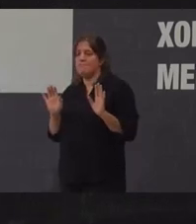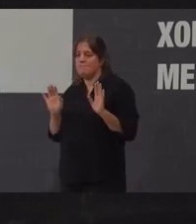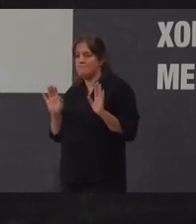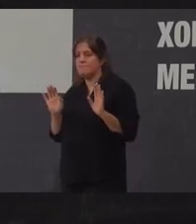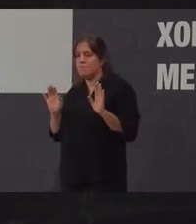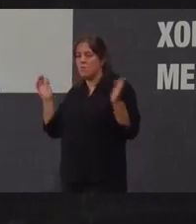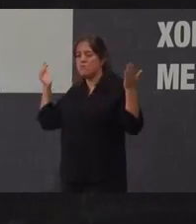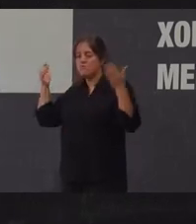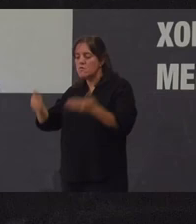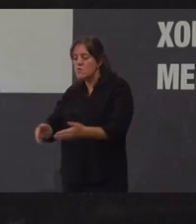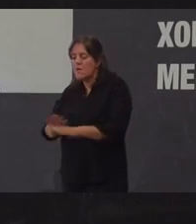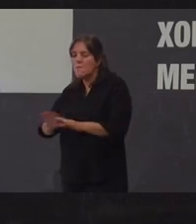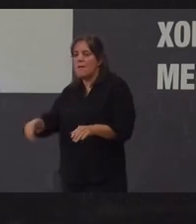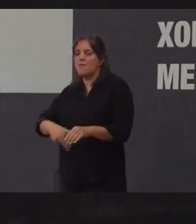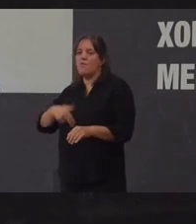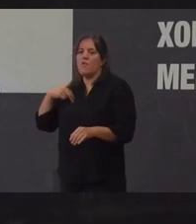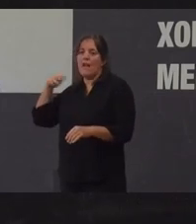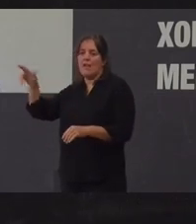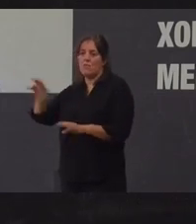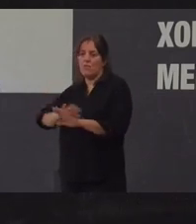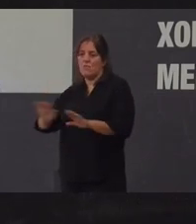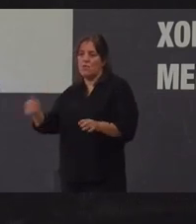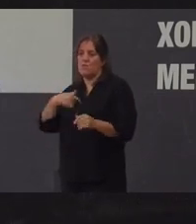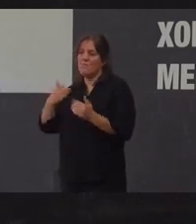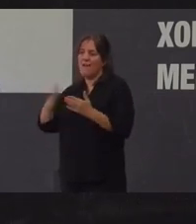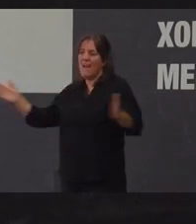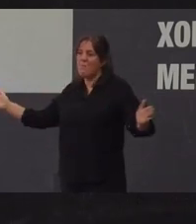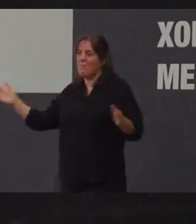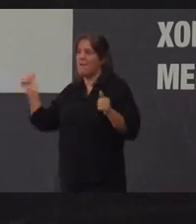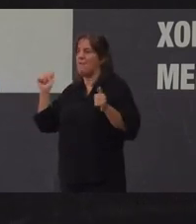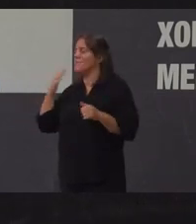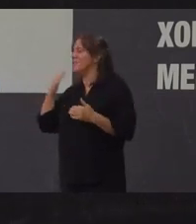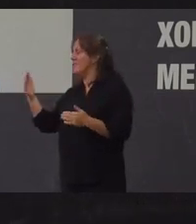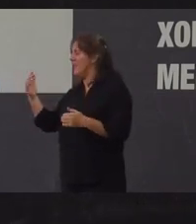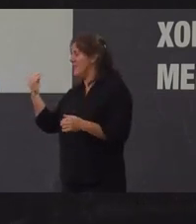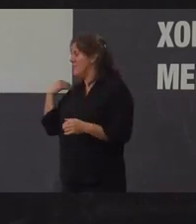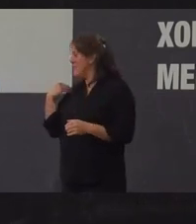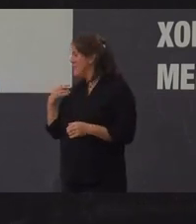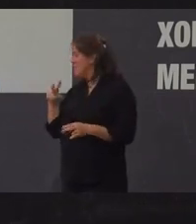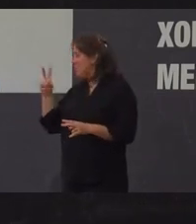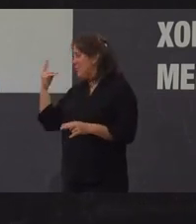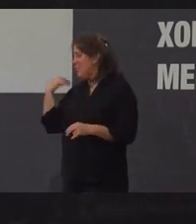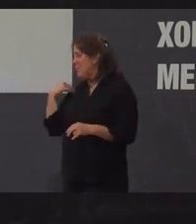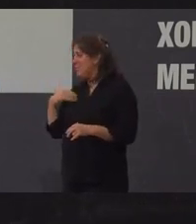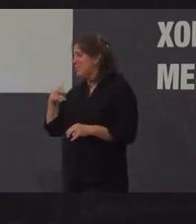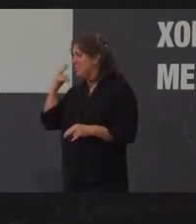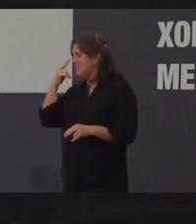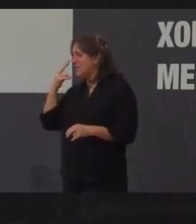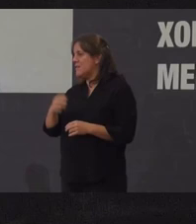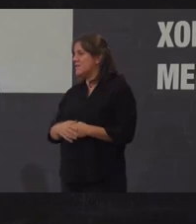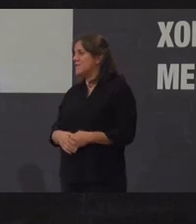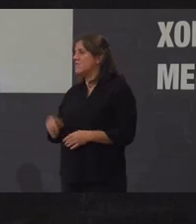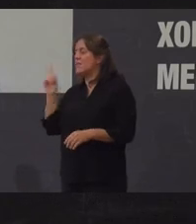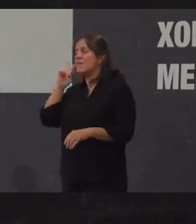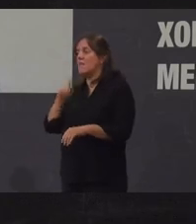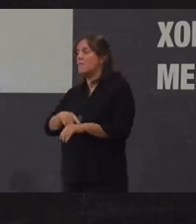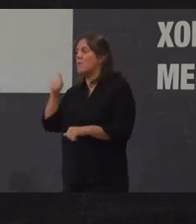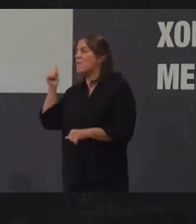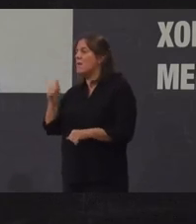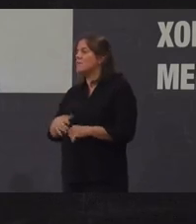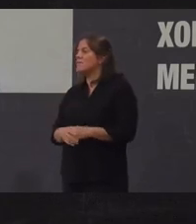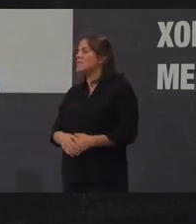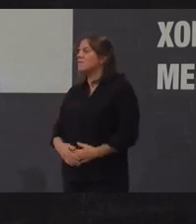centrar só a mirada no franquismo, non? Porque ten unha mirada moito máis amplia. Moitas grazas pola pregunta, polas dúas, que son interesantes. Non sei se hai tempo para máis, como